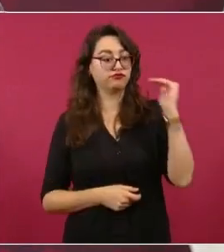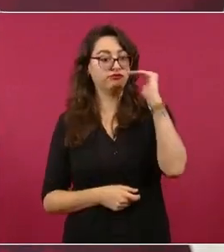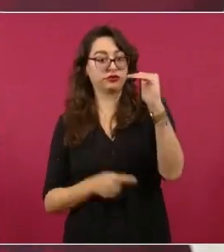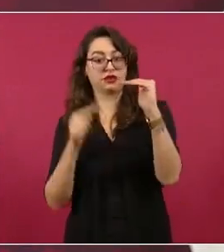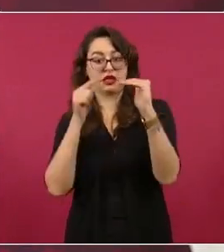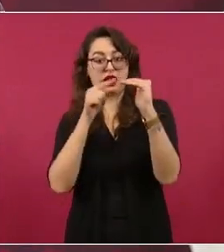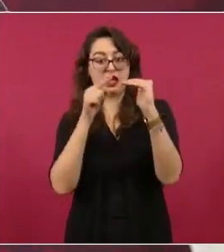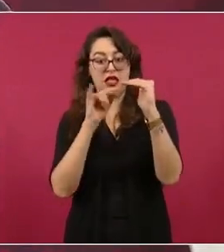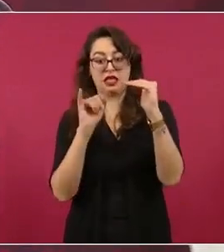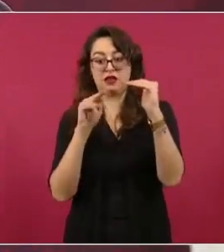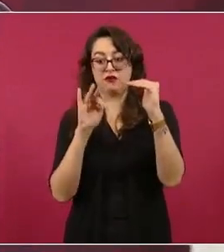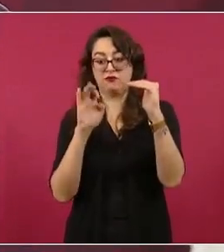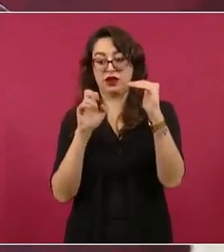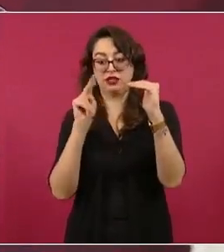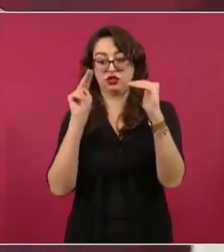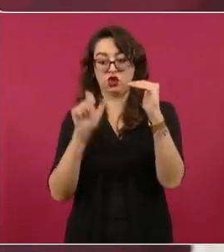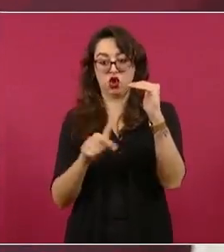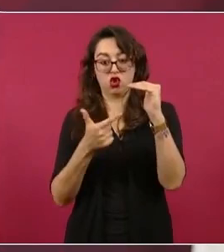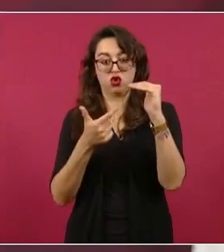descontando inflación,